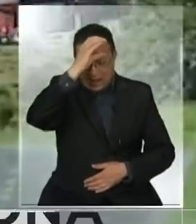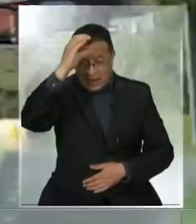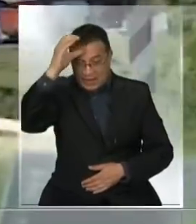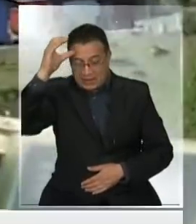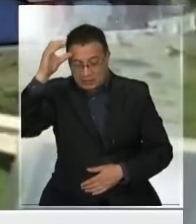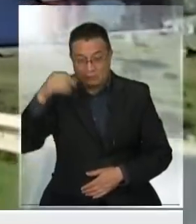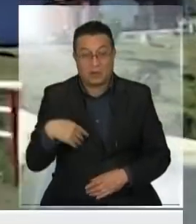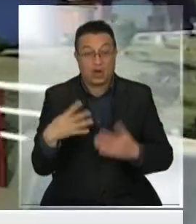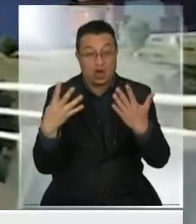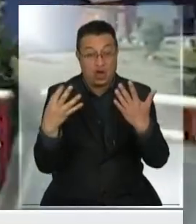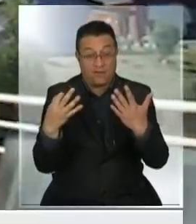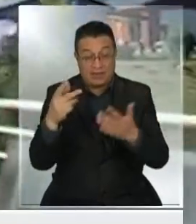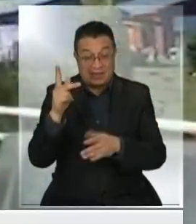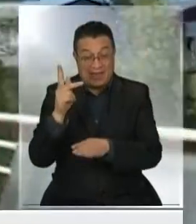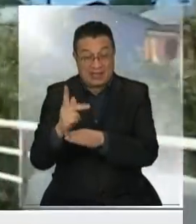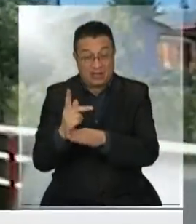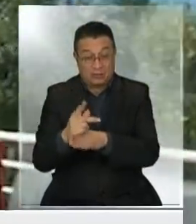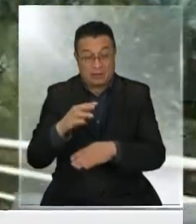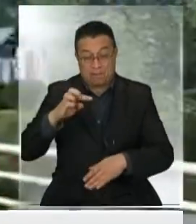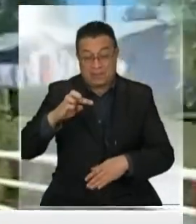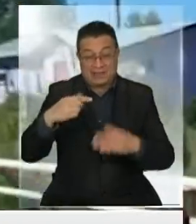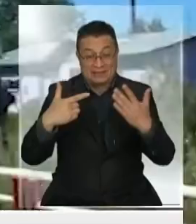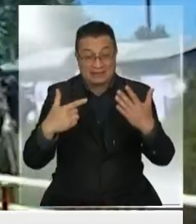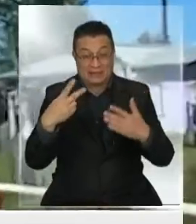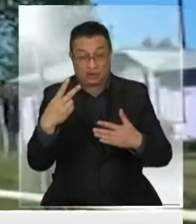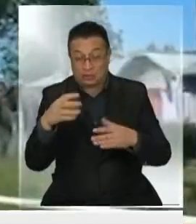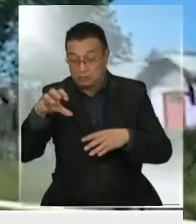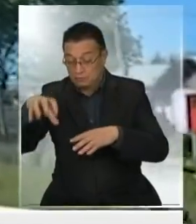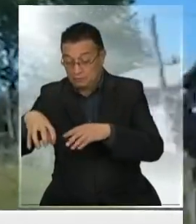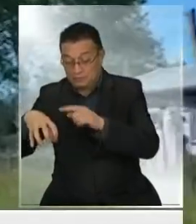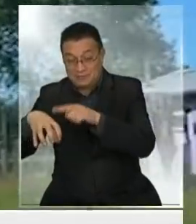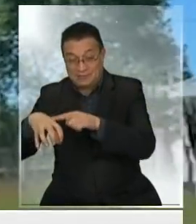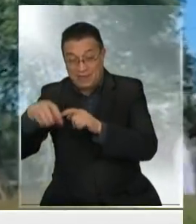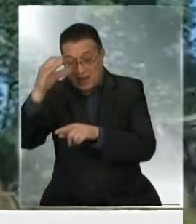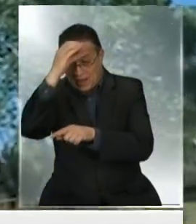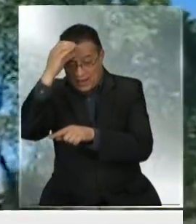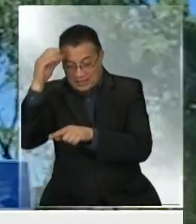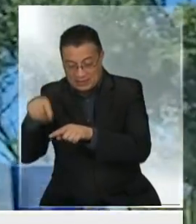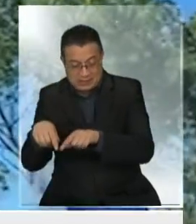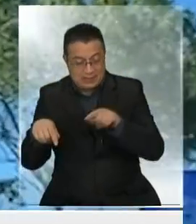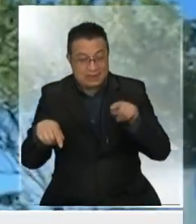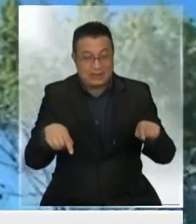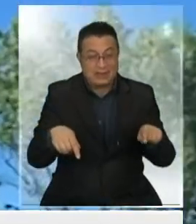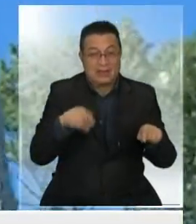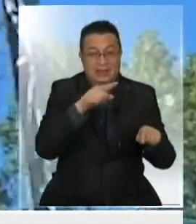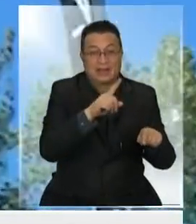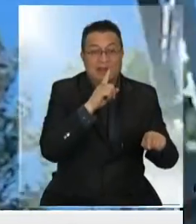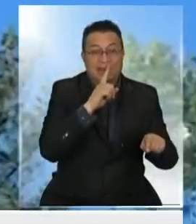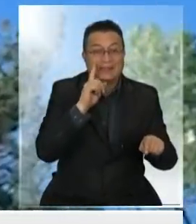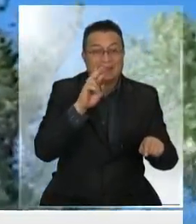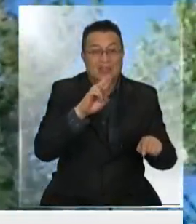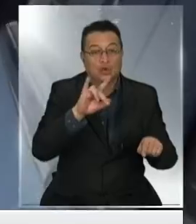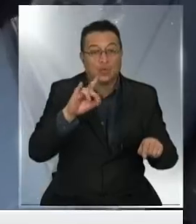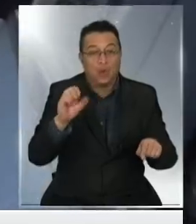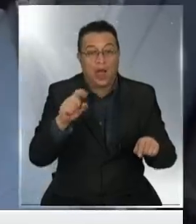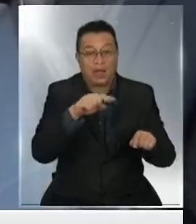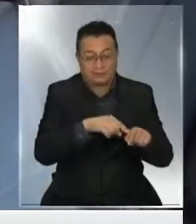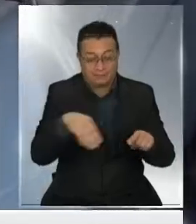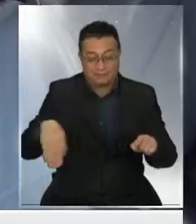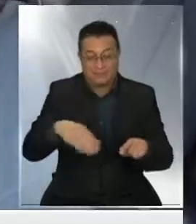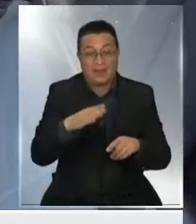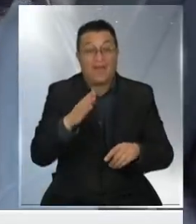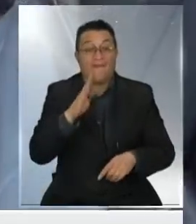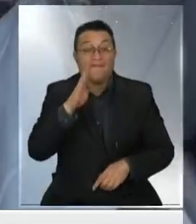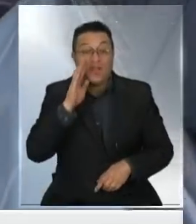Los 90 kilómetros que recorre la ruta P72 que une las comunas de Cañete, Quidico y Tirúa en el límite de las regiones del Biobío